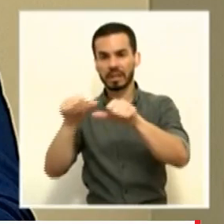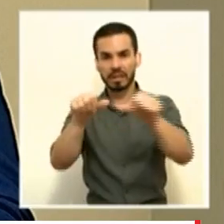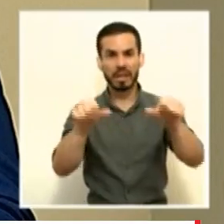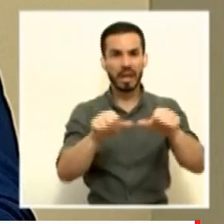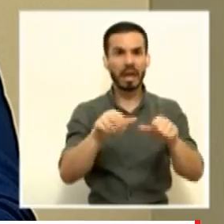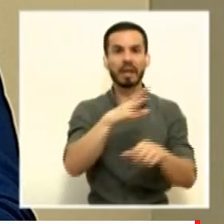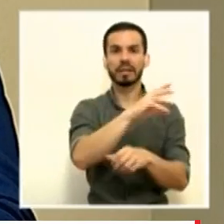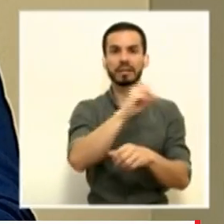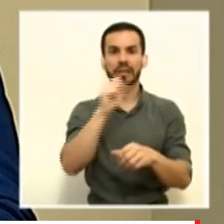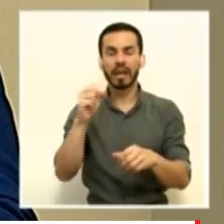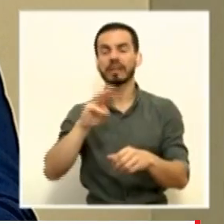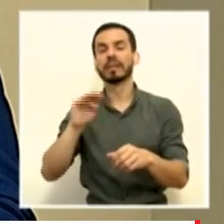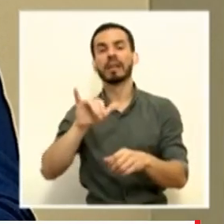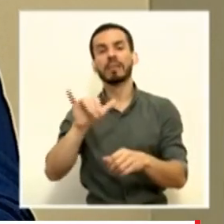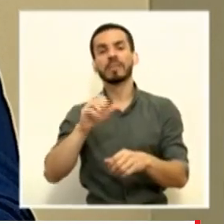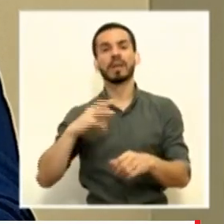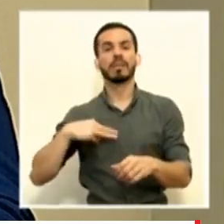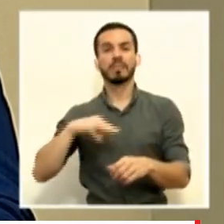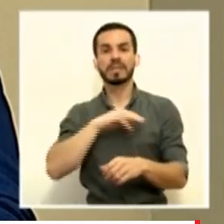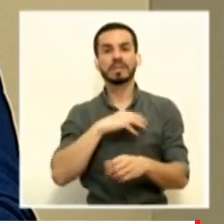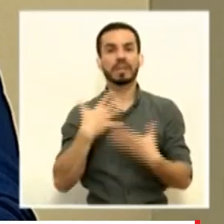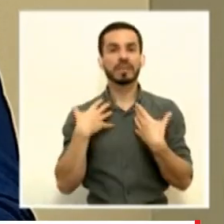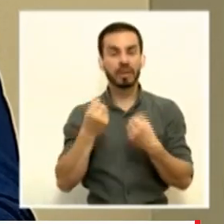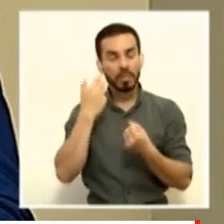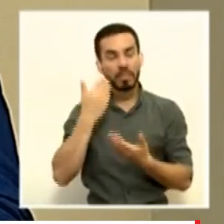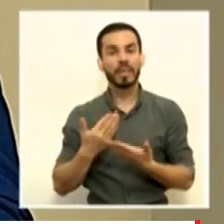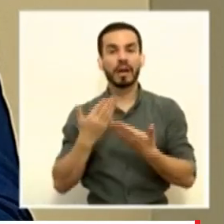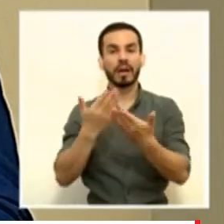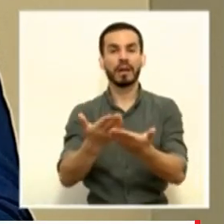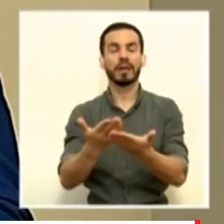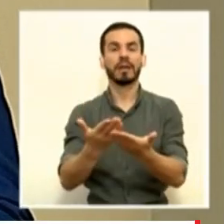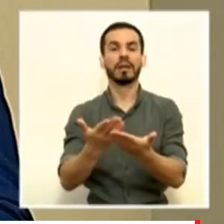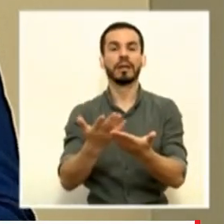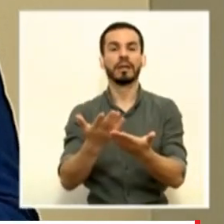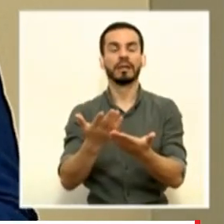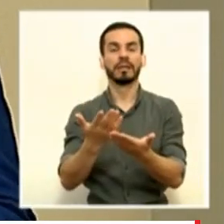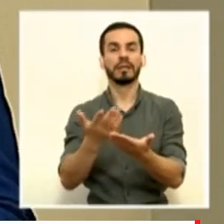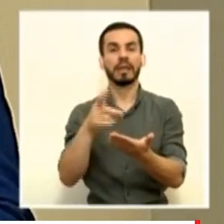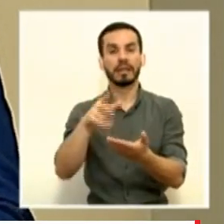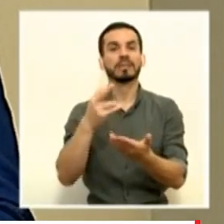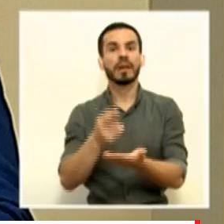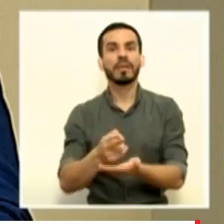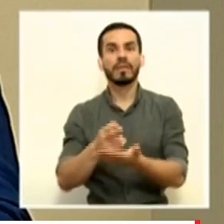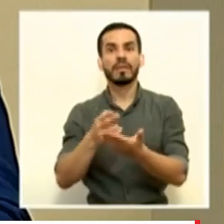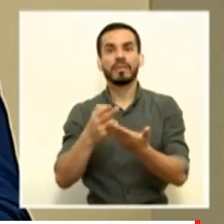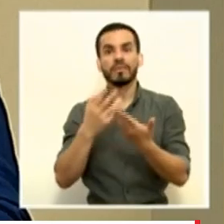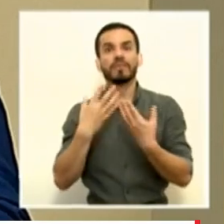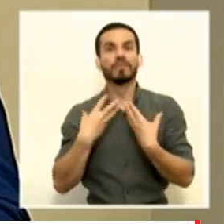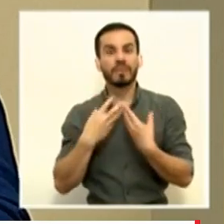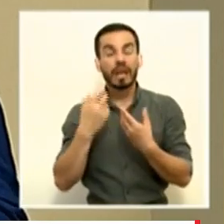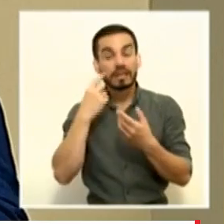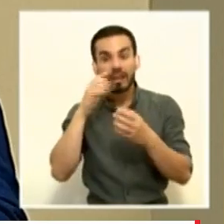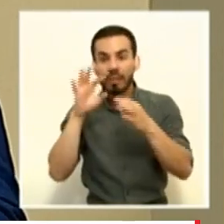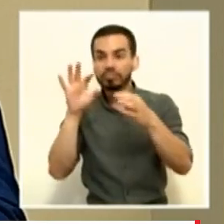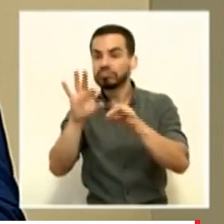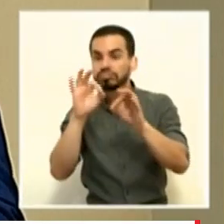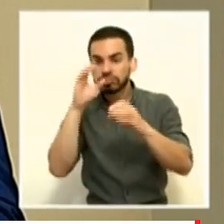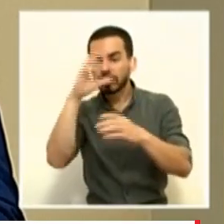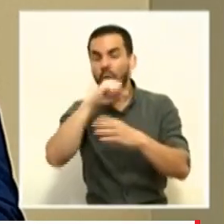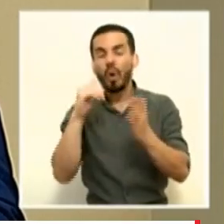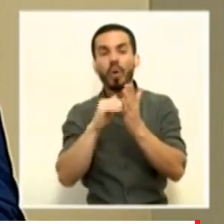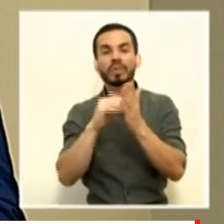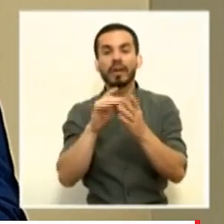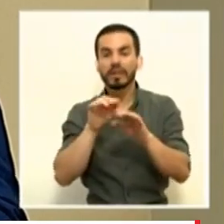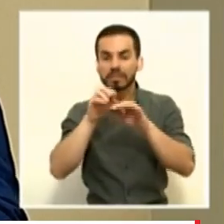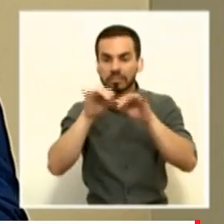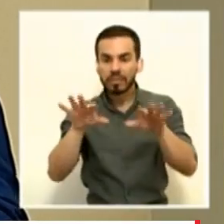caja como del Ministerio de Salud para facultar esta recuperación de la trazabilidad, del seguimiento de los